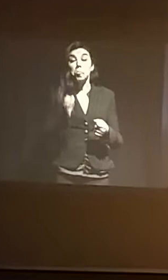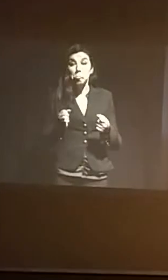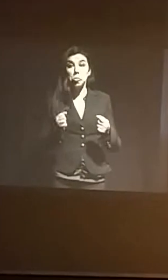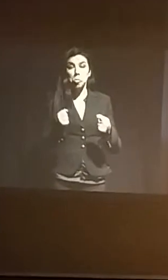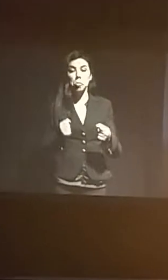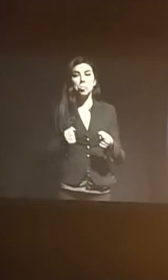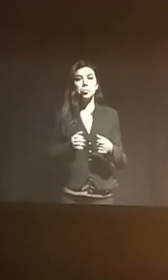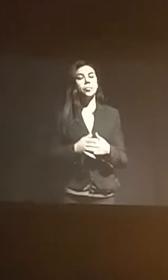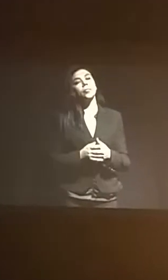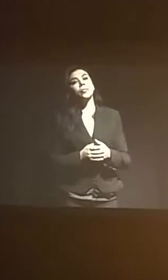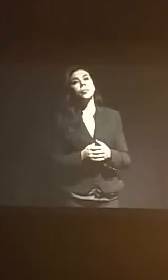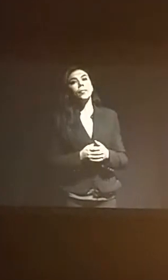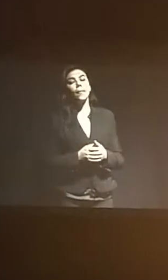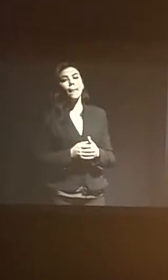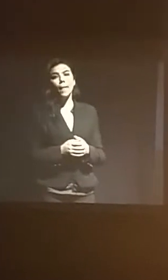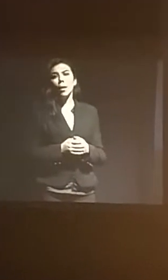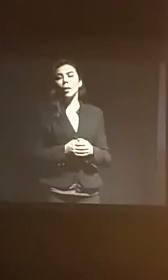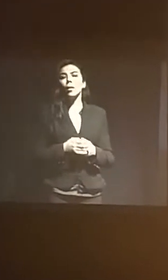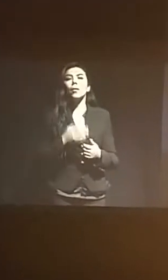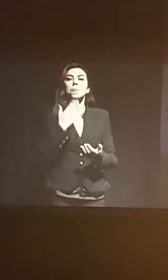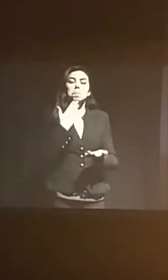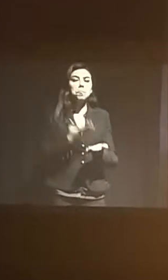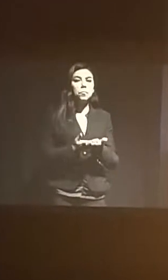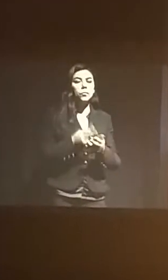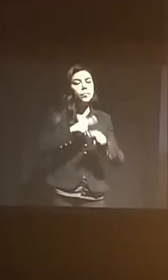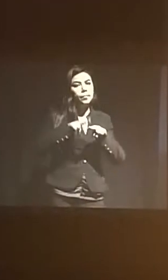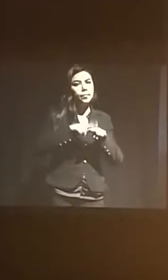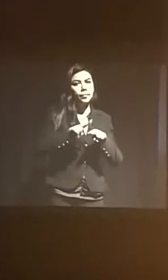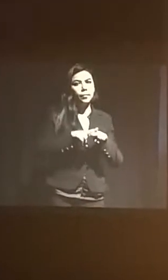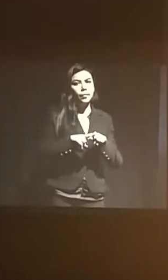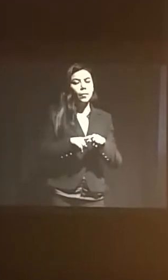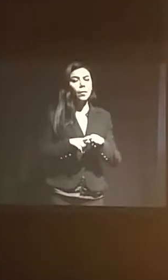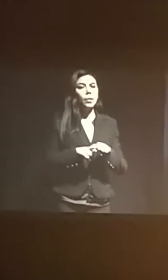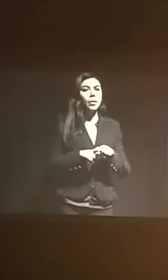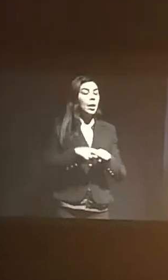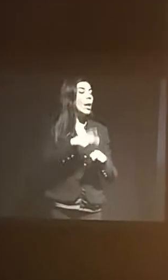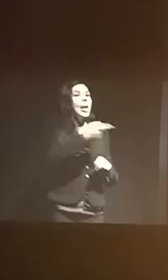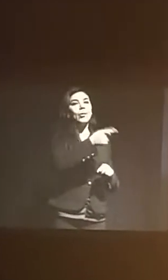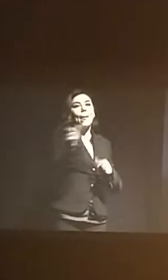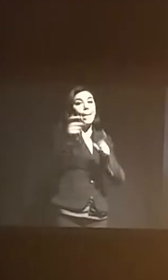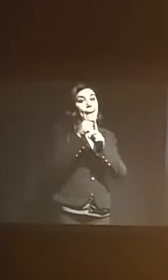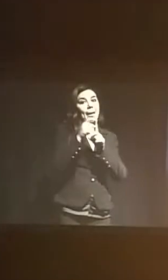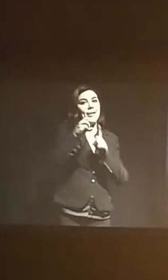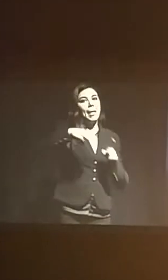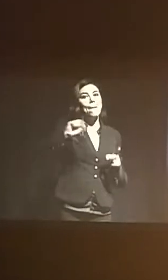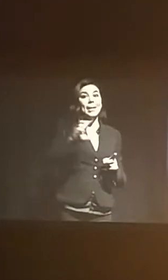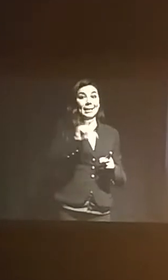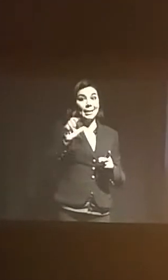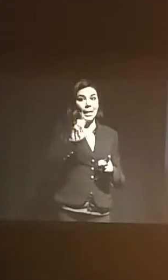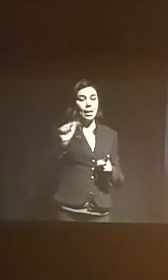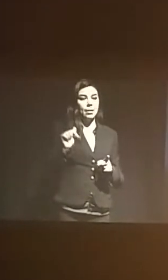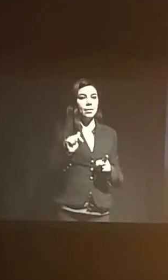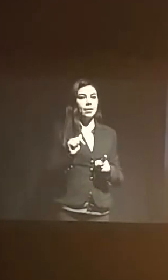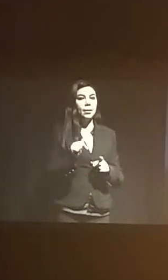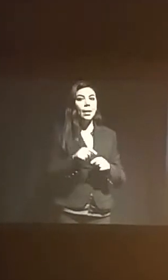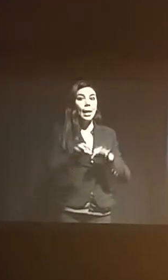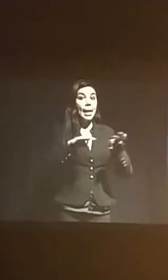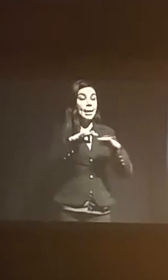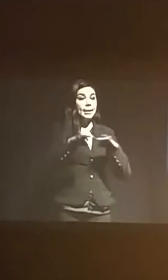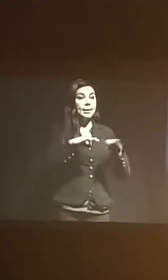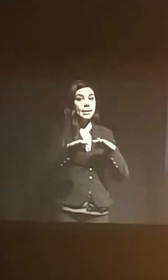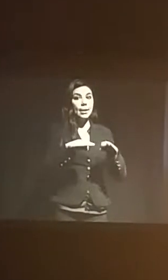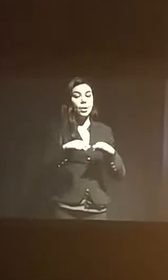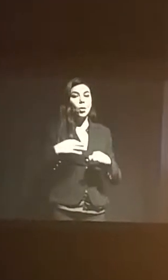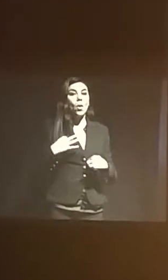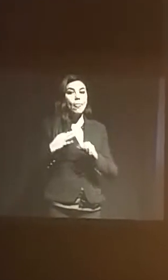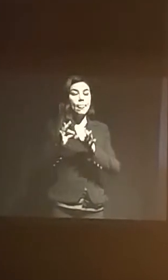llegar. Entonces, cuando hacían esta, y Marcela, yo también voy a tomar el diseño dependiente porque es un término que creo